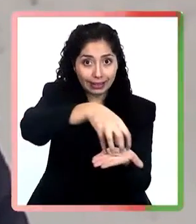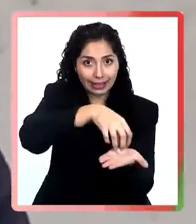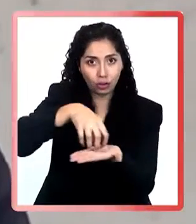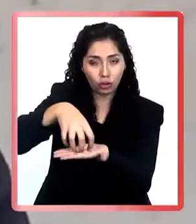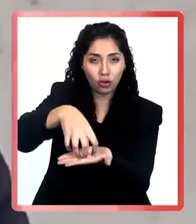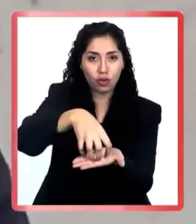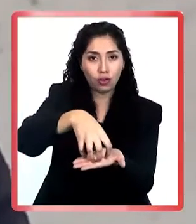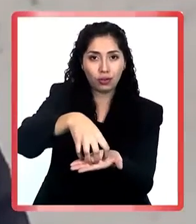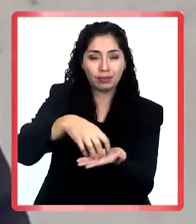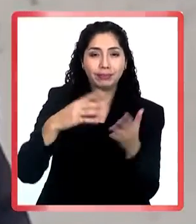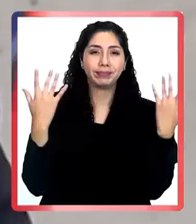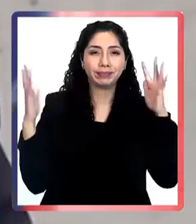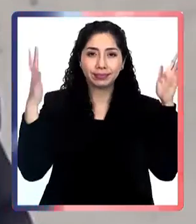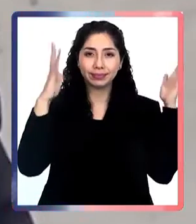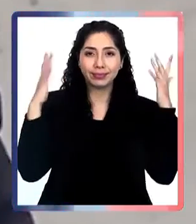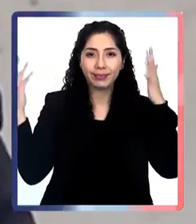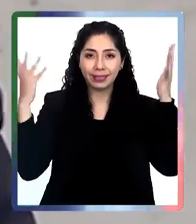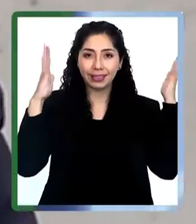2023